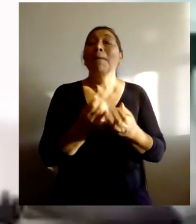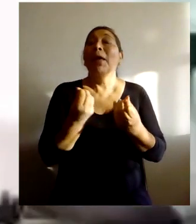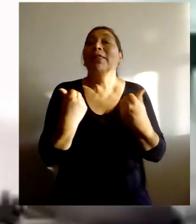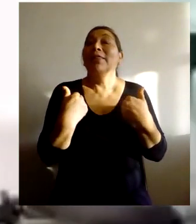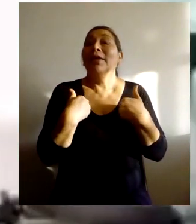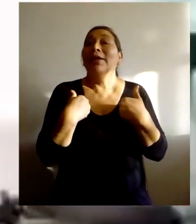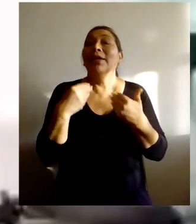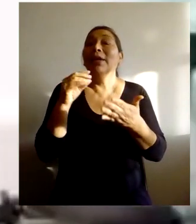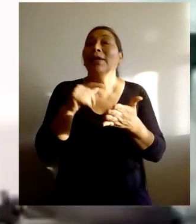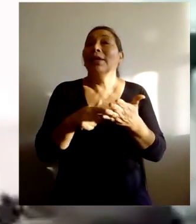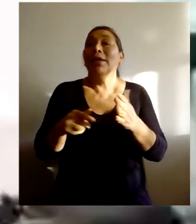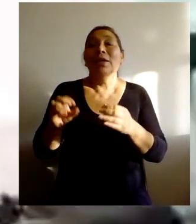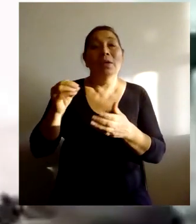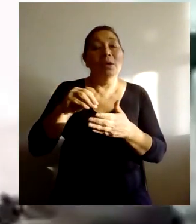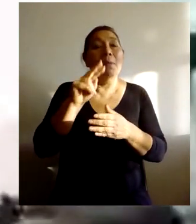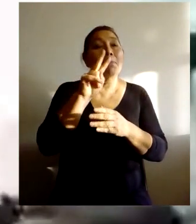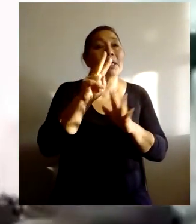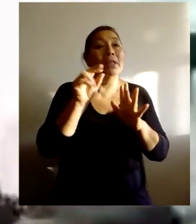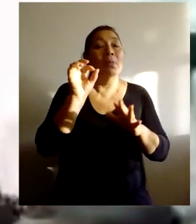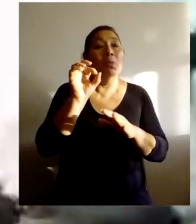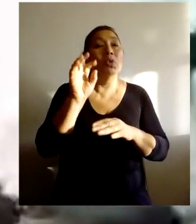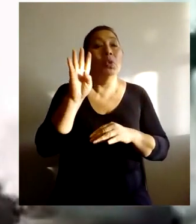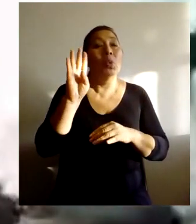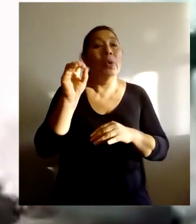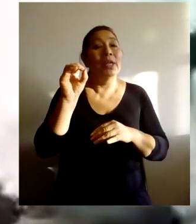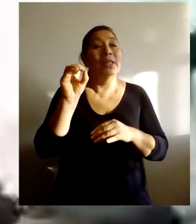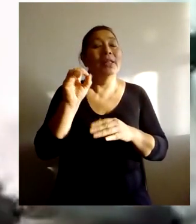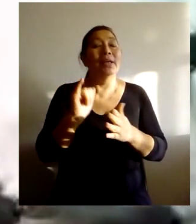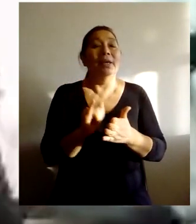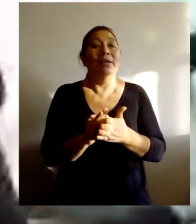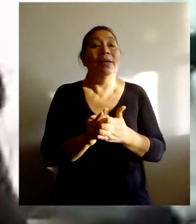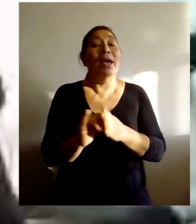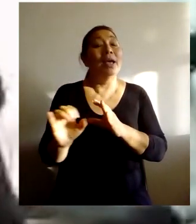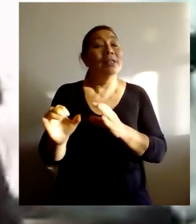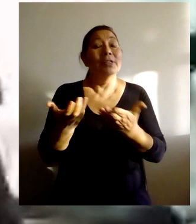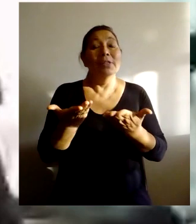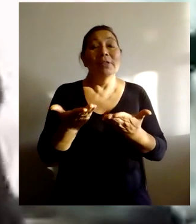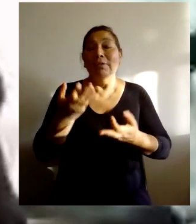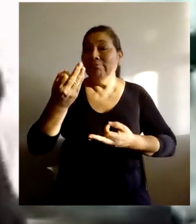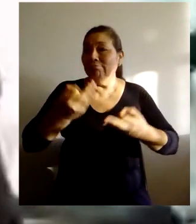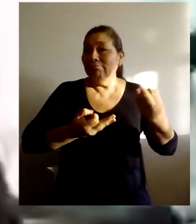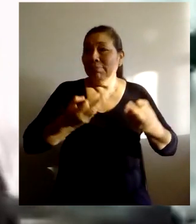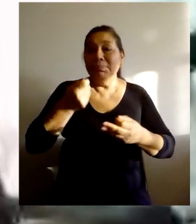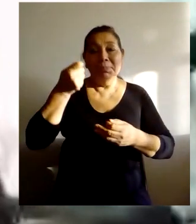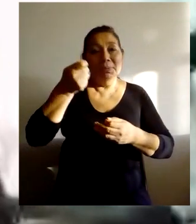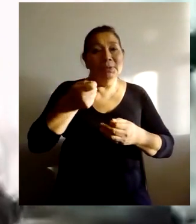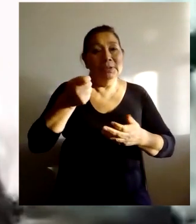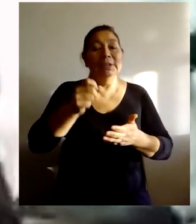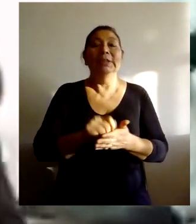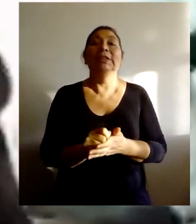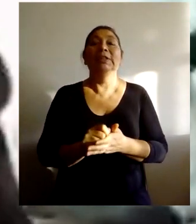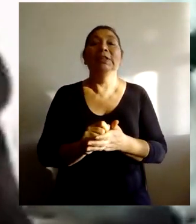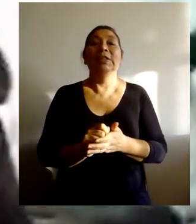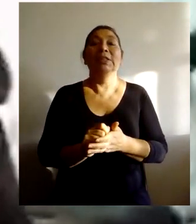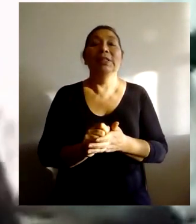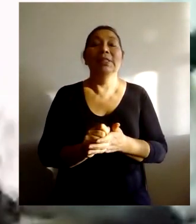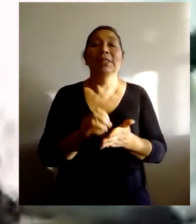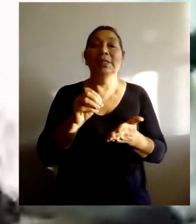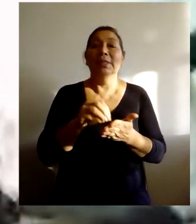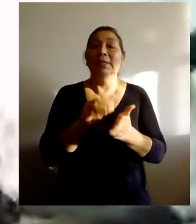lo excede, se tiene que aplicar la suma de 26.40. Entonces, realizando el cálculo de la pensión con